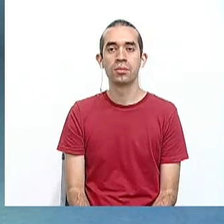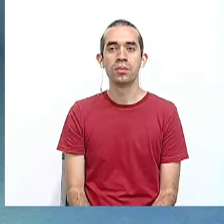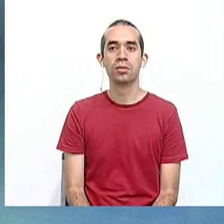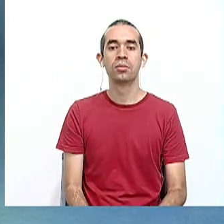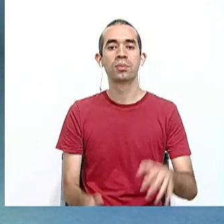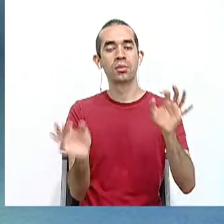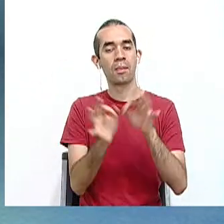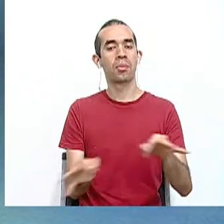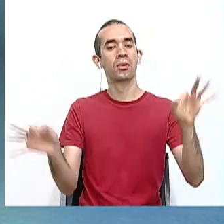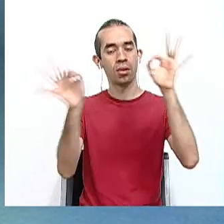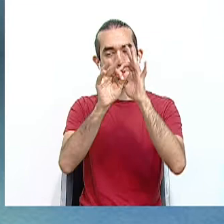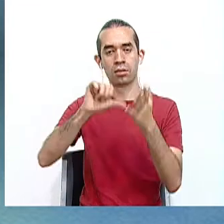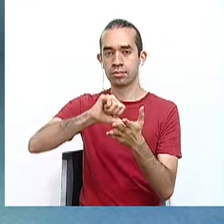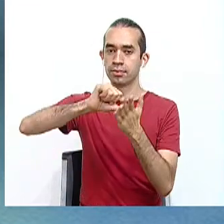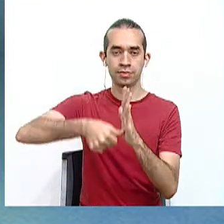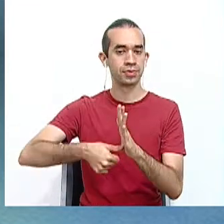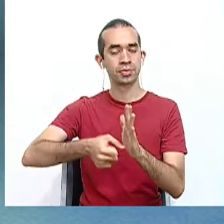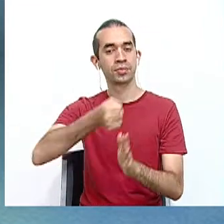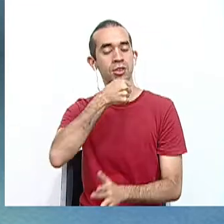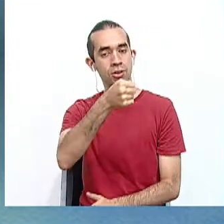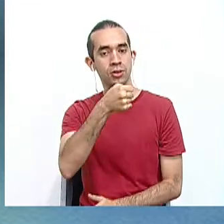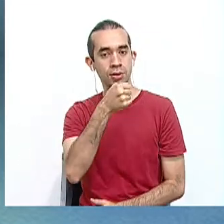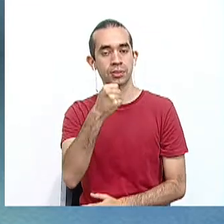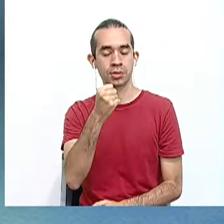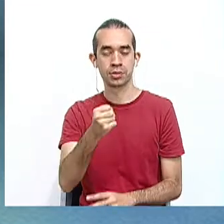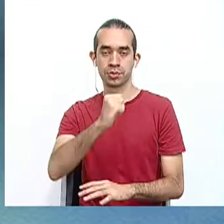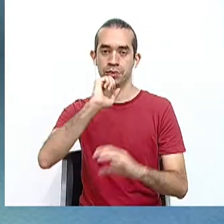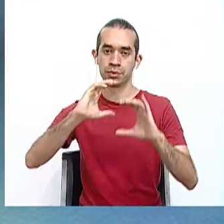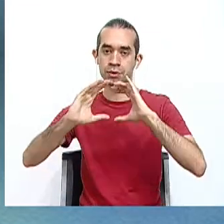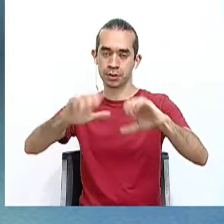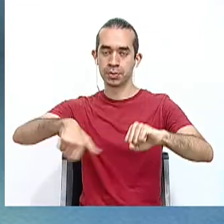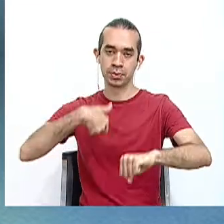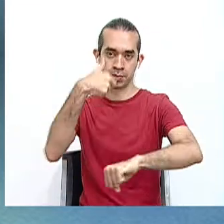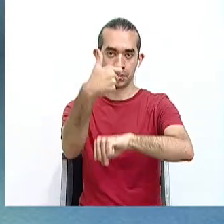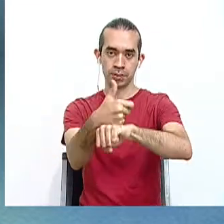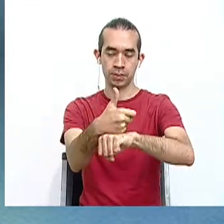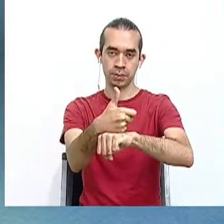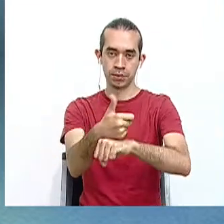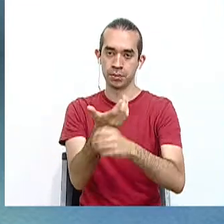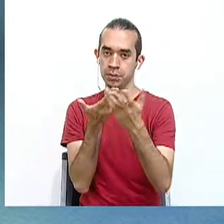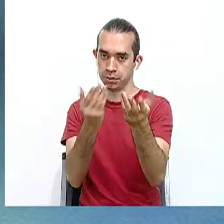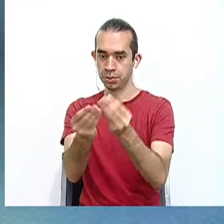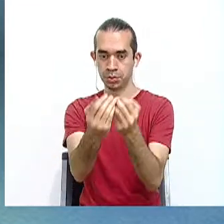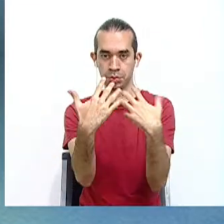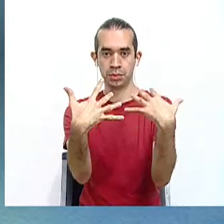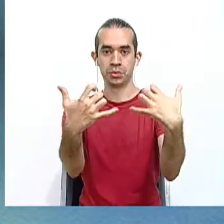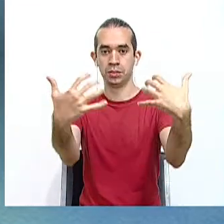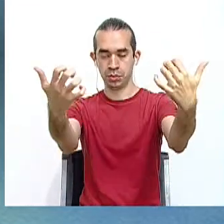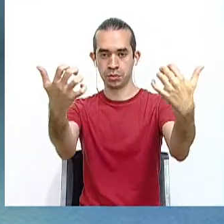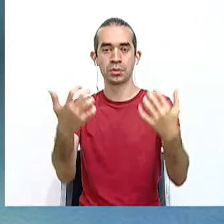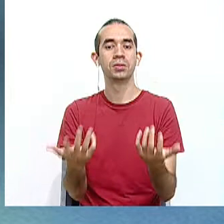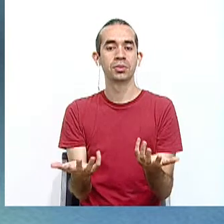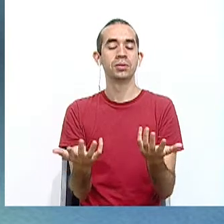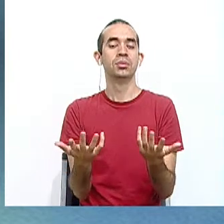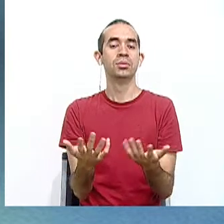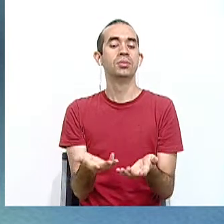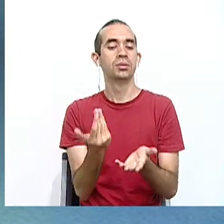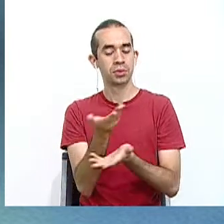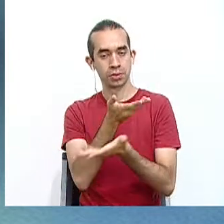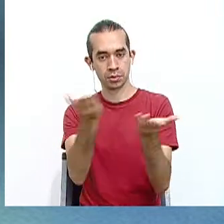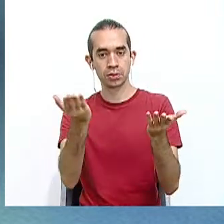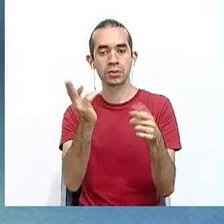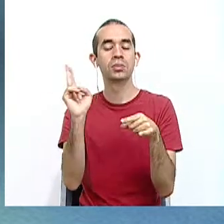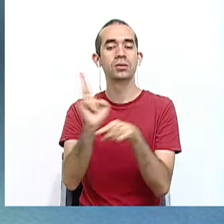Es importante recalcar que el periodista establece una comunicación con su público y va para ello